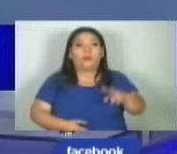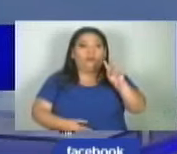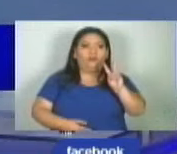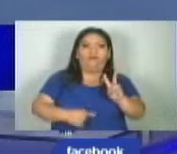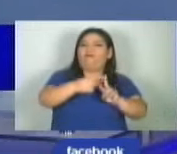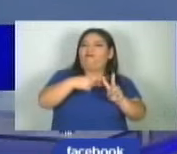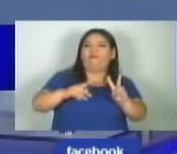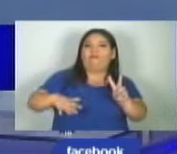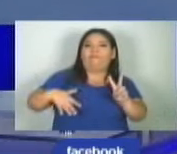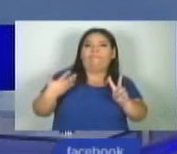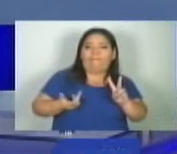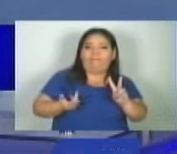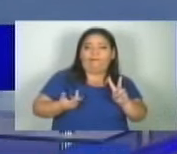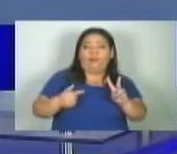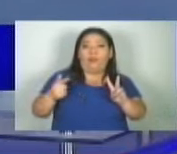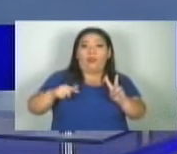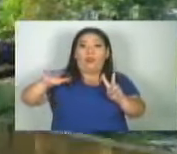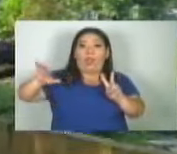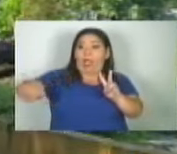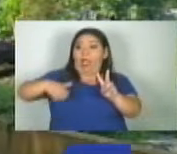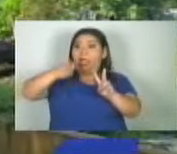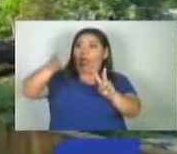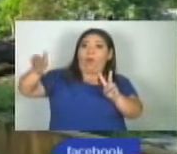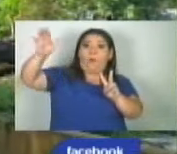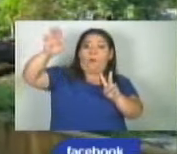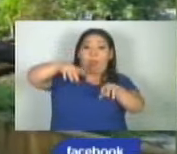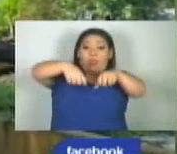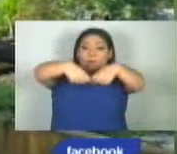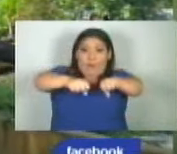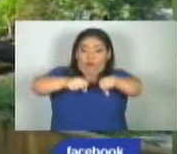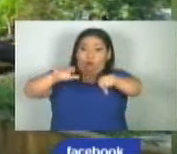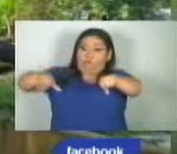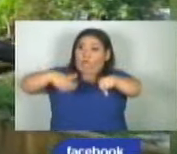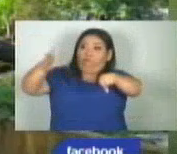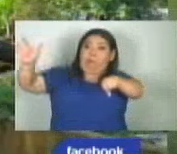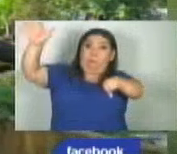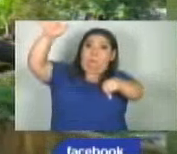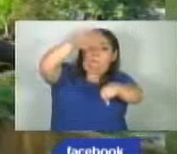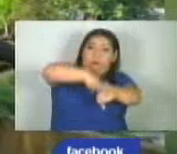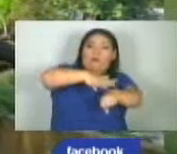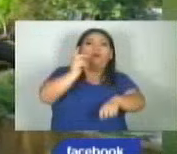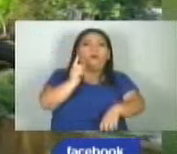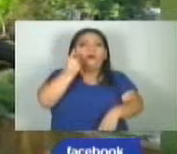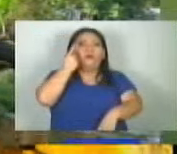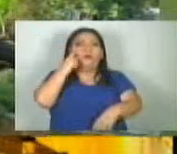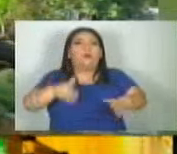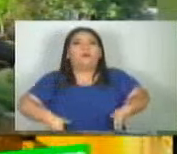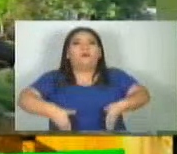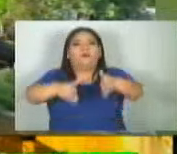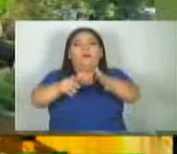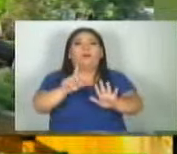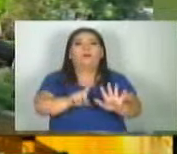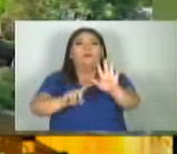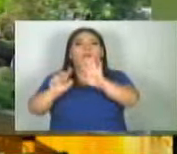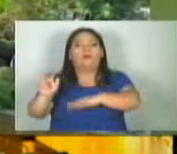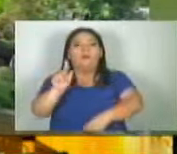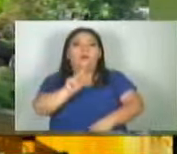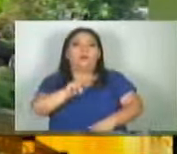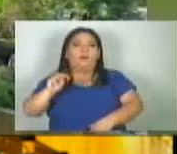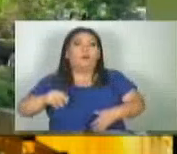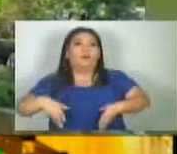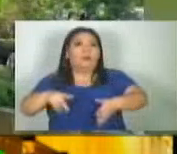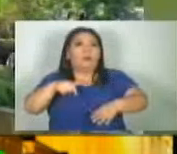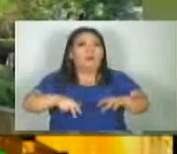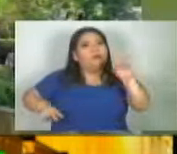resultaron lesionadas luego de que un árbol cayera sobre la motocicleta en la que se conducían. El hecho se registró en el kilómetro 63 de la carretera que de